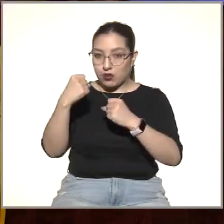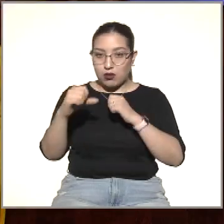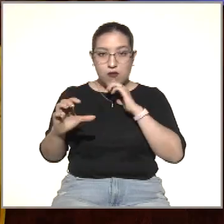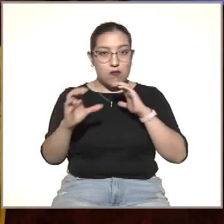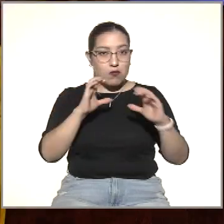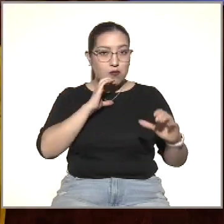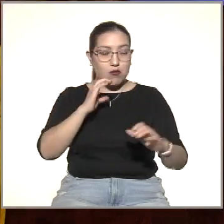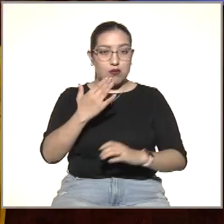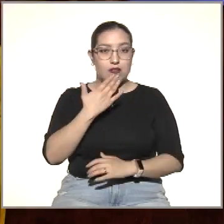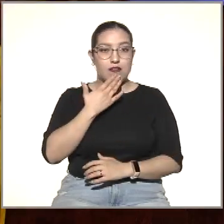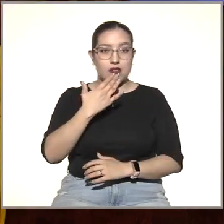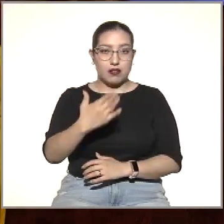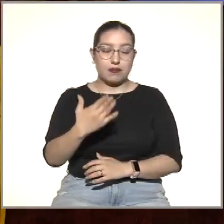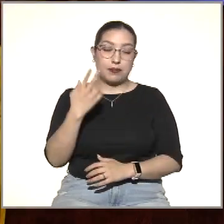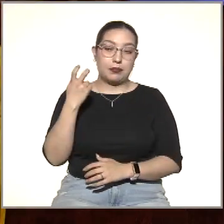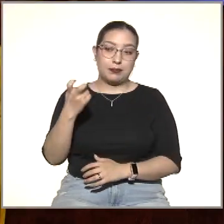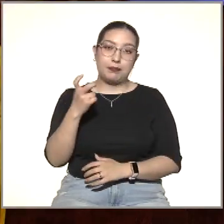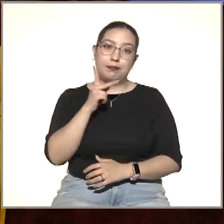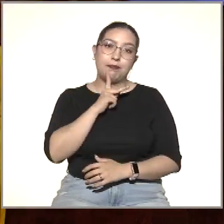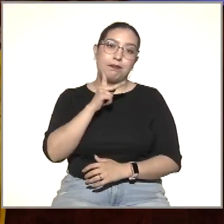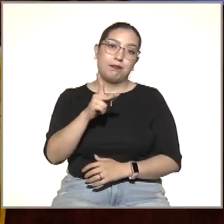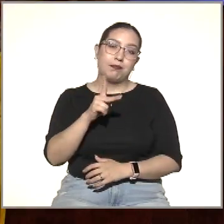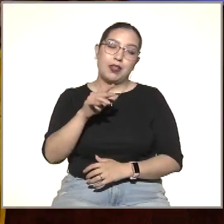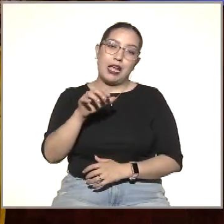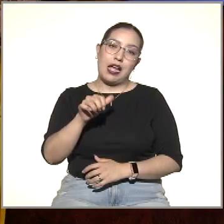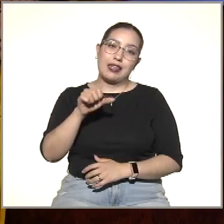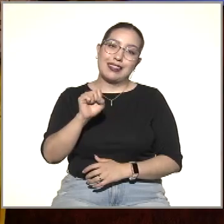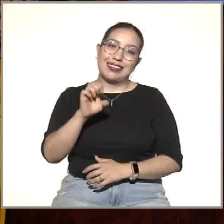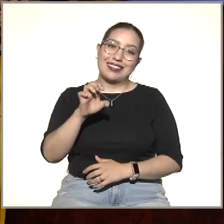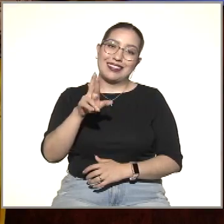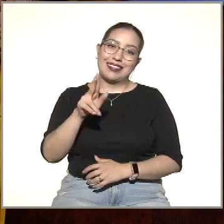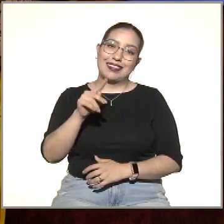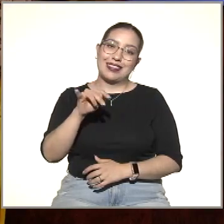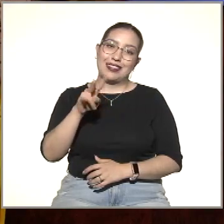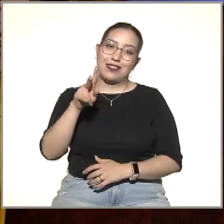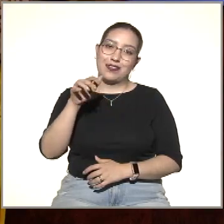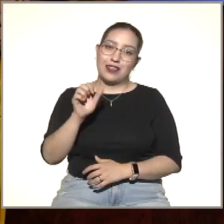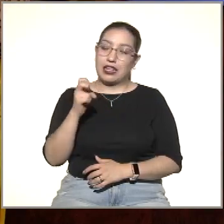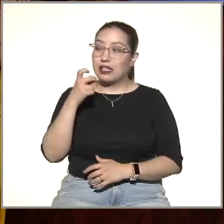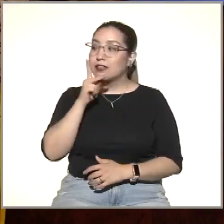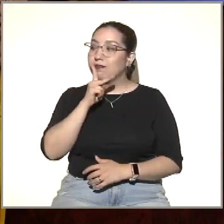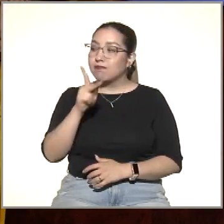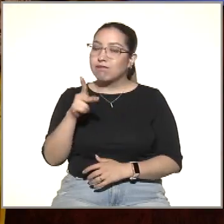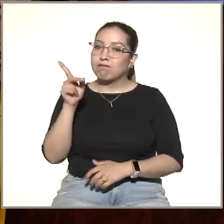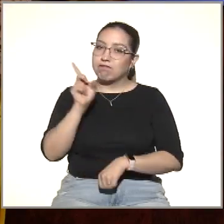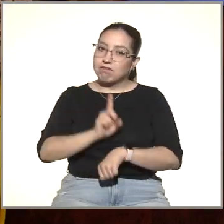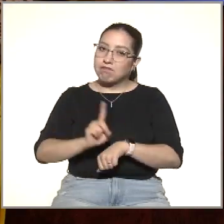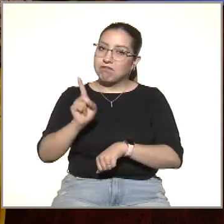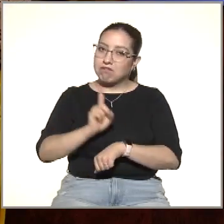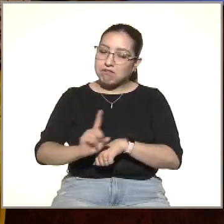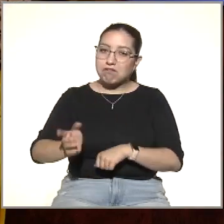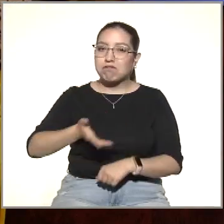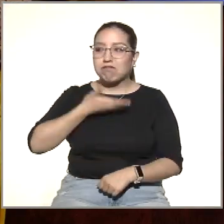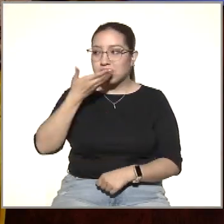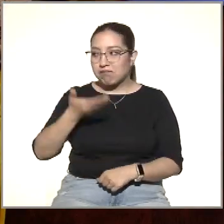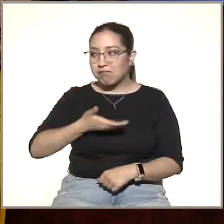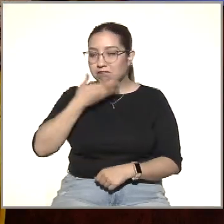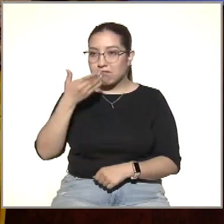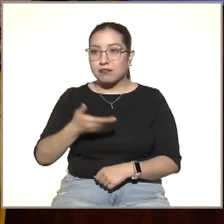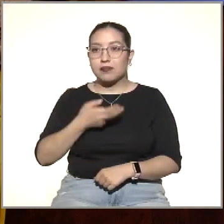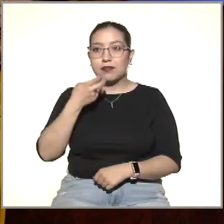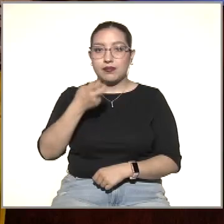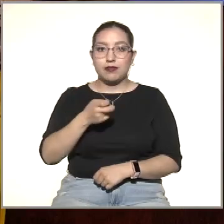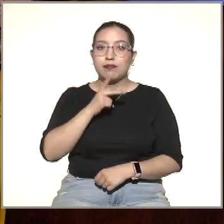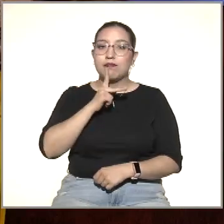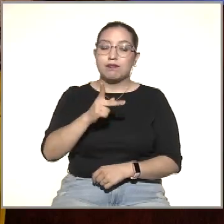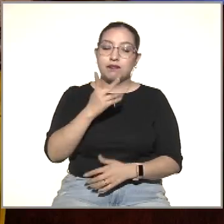asertiva, que esta es una de las palabras que ha sido repetitiva en los comentarios, que ha sido de manera asertiva, es lo que cambia las